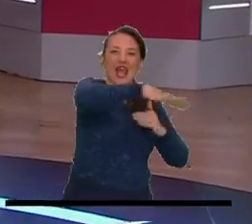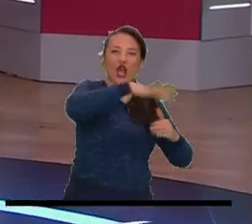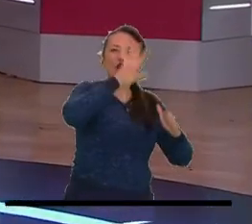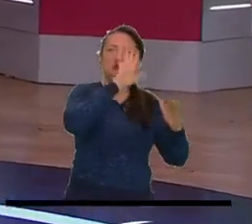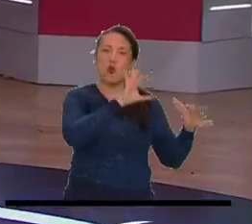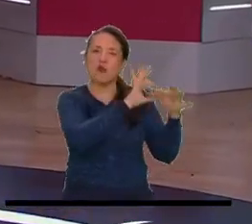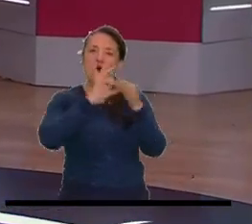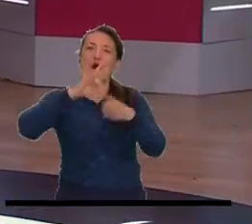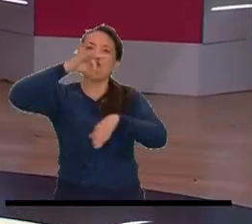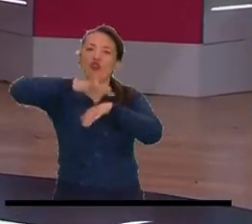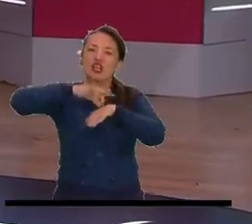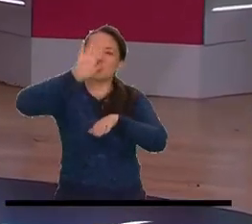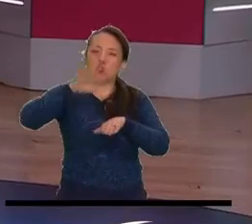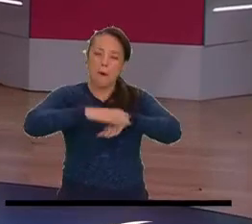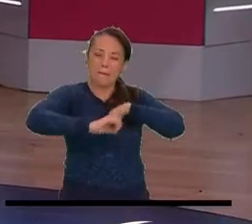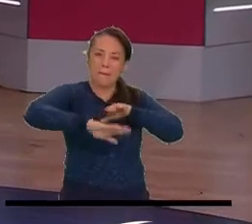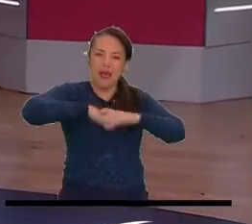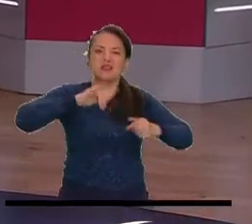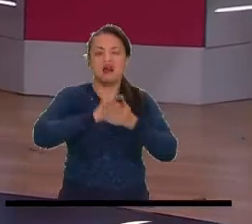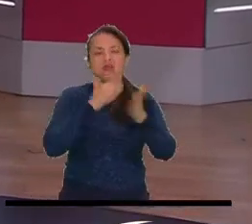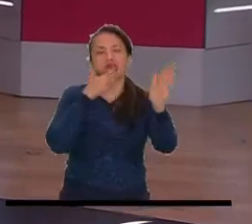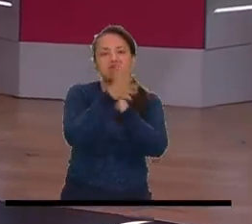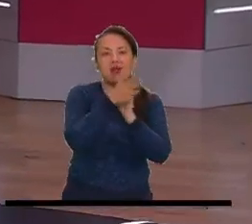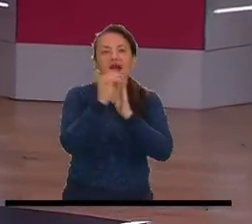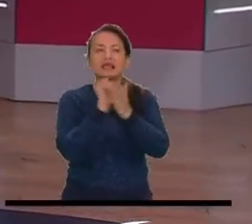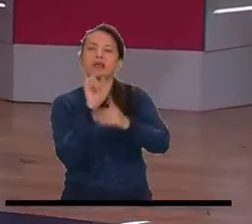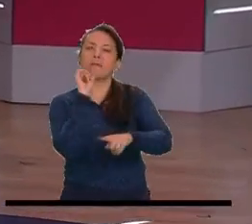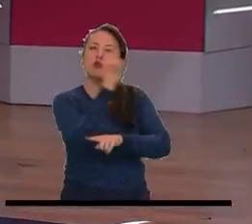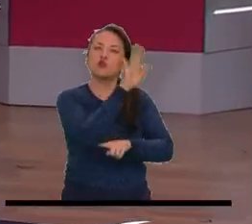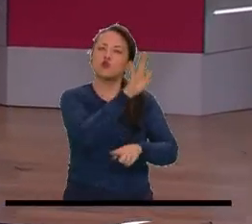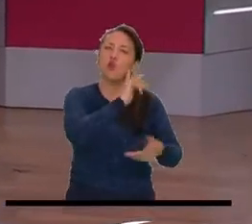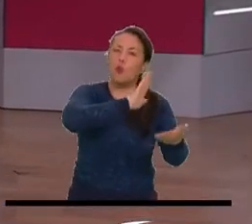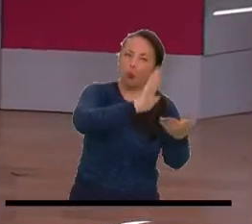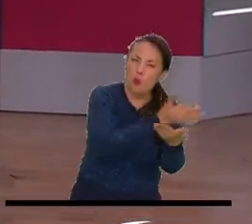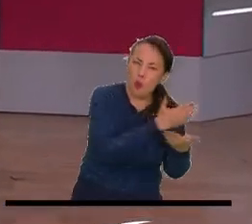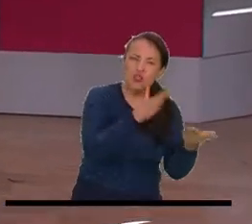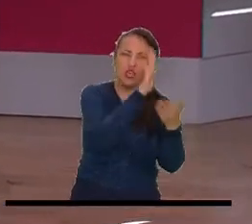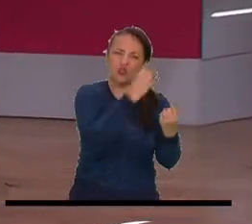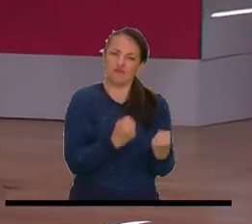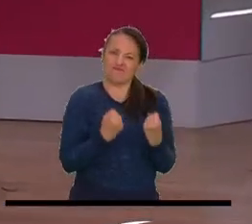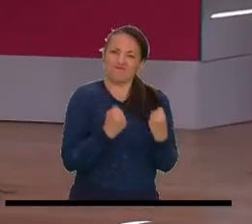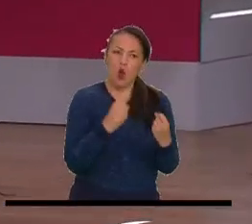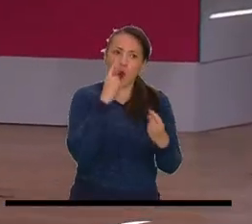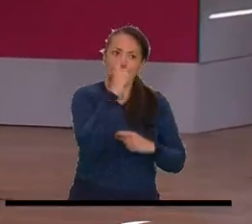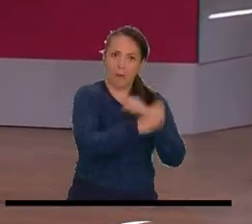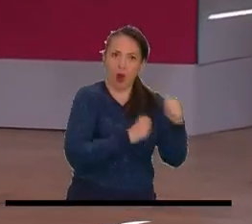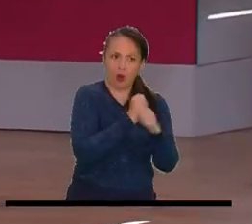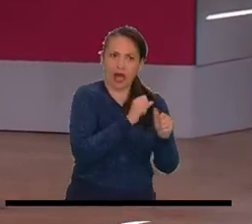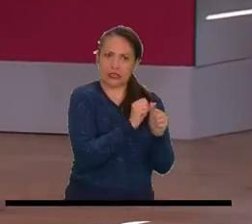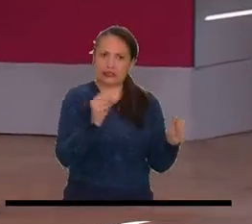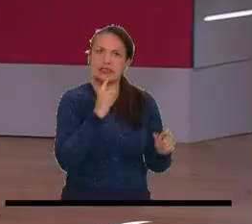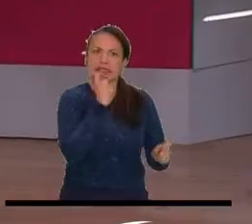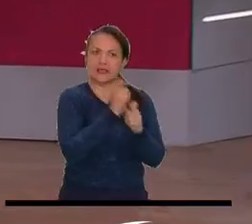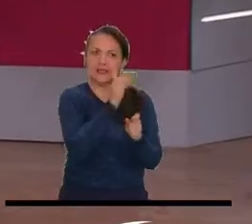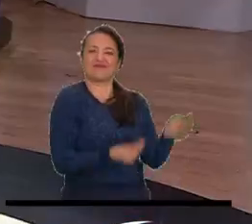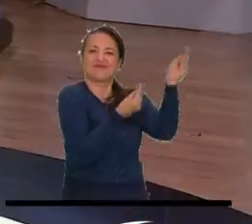contestó algunas preguntas sobre su música y su fuerza en un año difícil a nivel personal, pero muy exitoso en lo